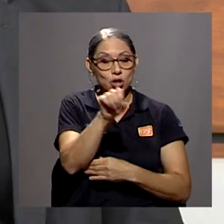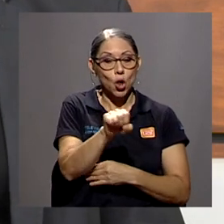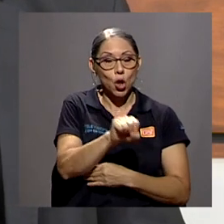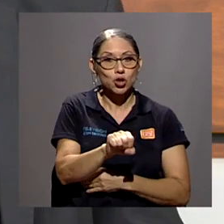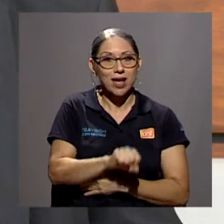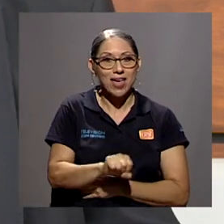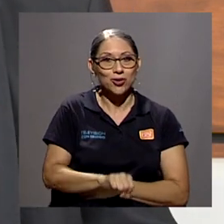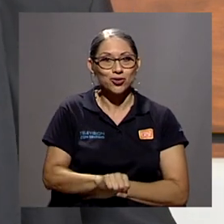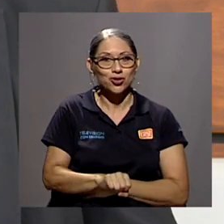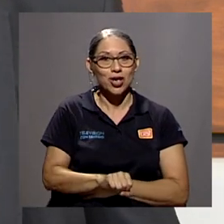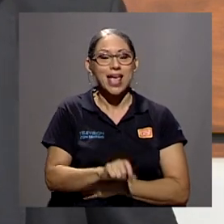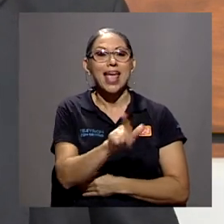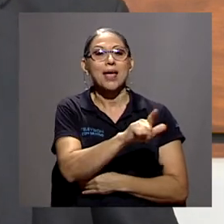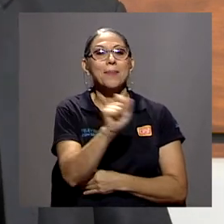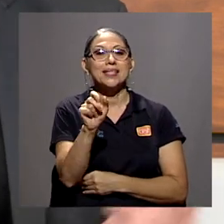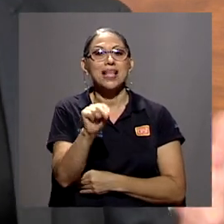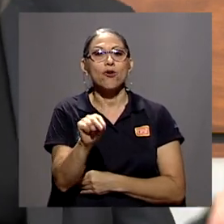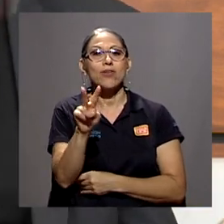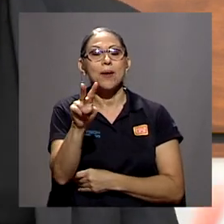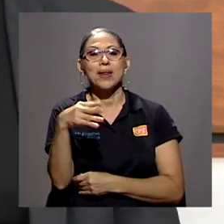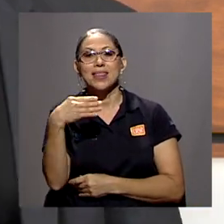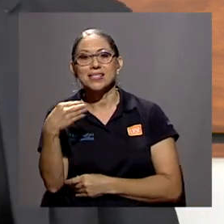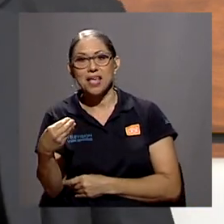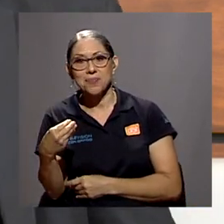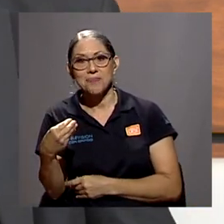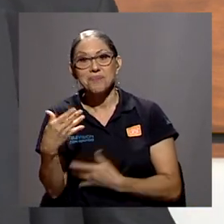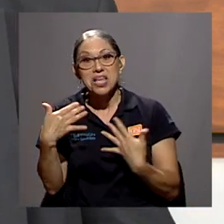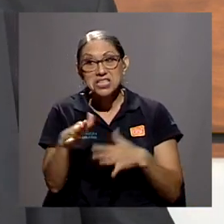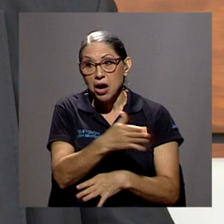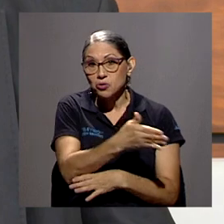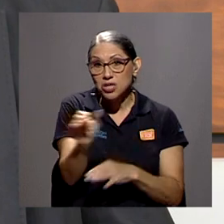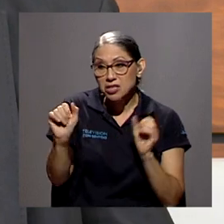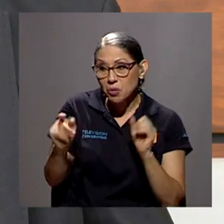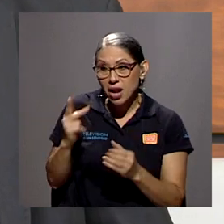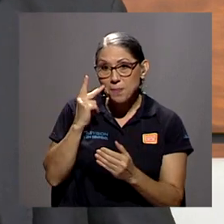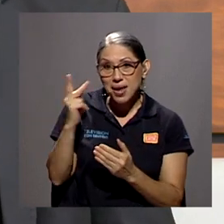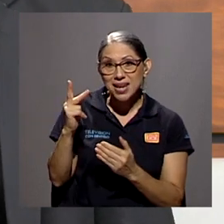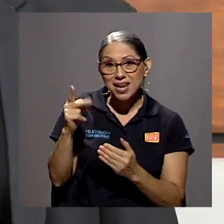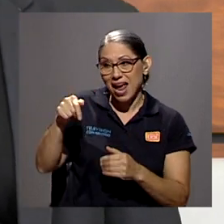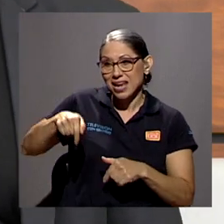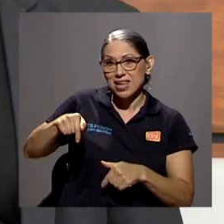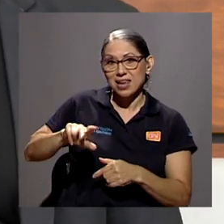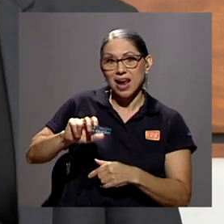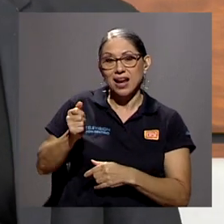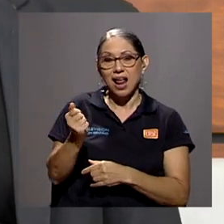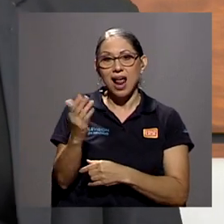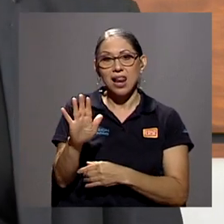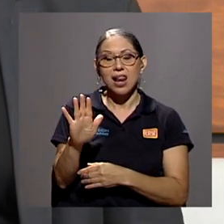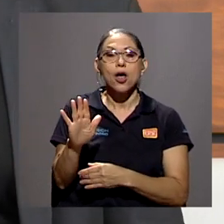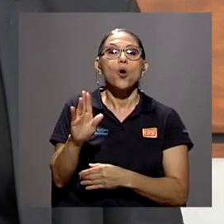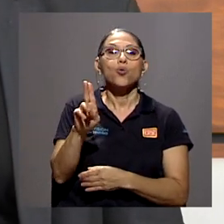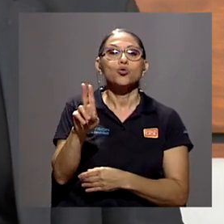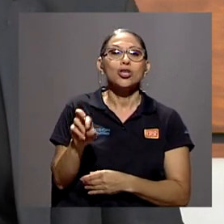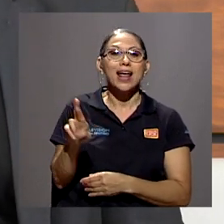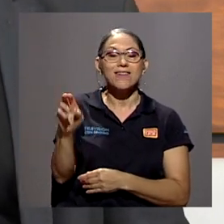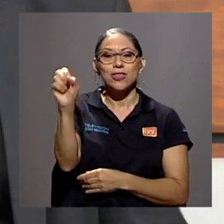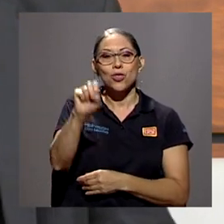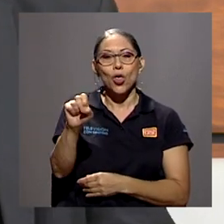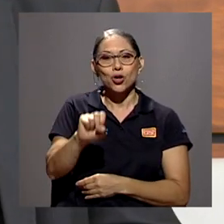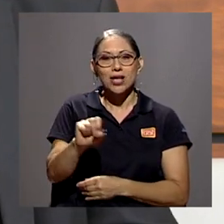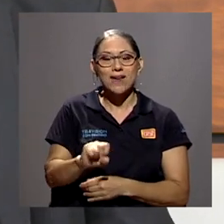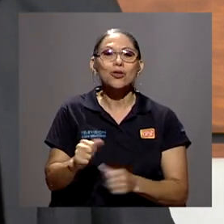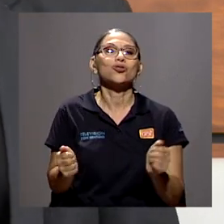ya la gente va a poder ver en el canal los cdr a los que está todos los sábados con una repetición también está